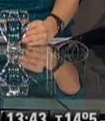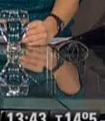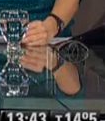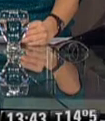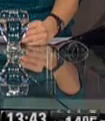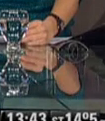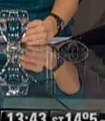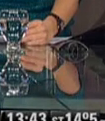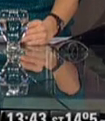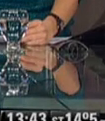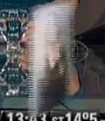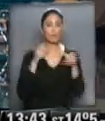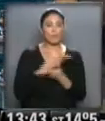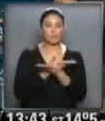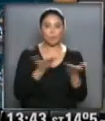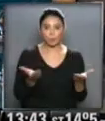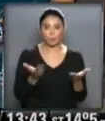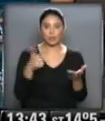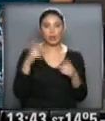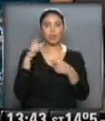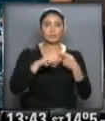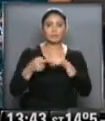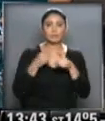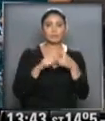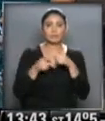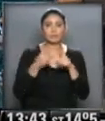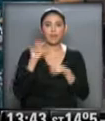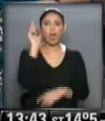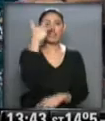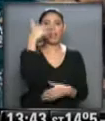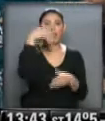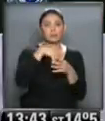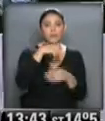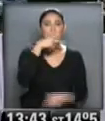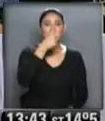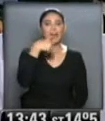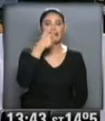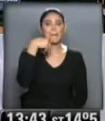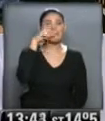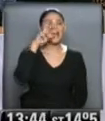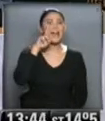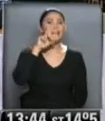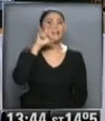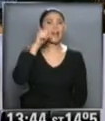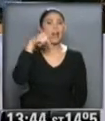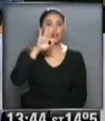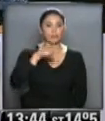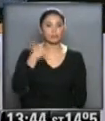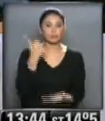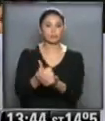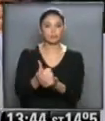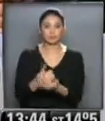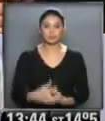Encuentro sobre la televisión pública que está siendo debatida en este momento en el Hotel Panamericano. Volvemos con nuestro móvil, con Daniel Ayala. ¿Hacia